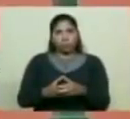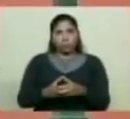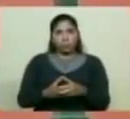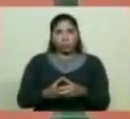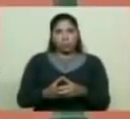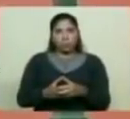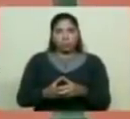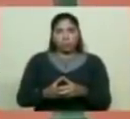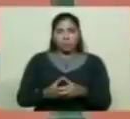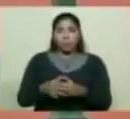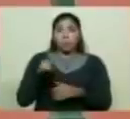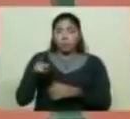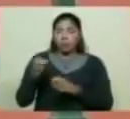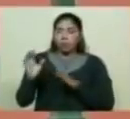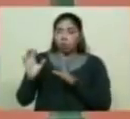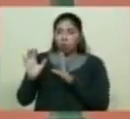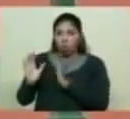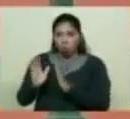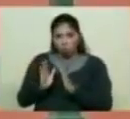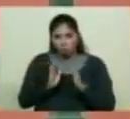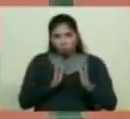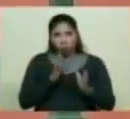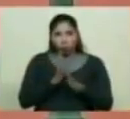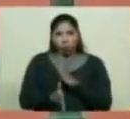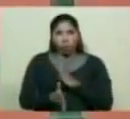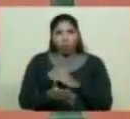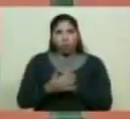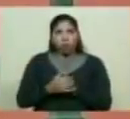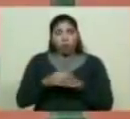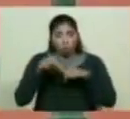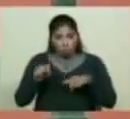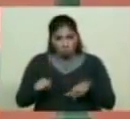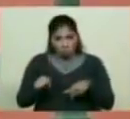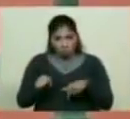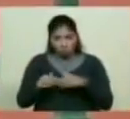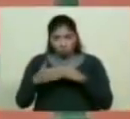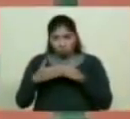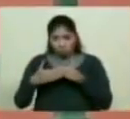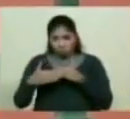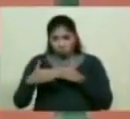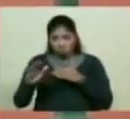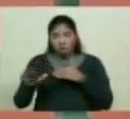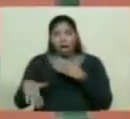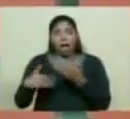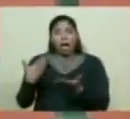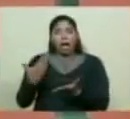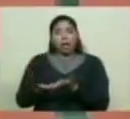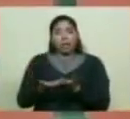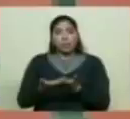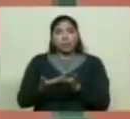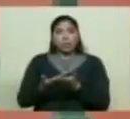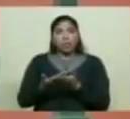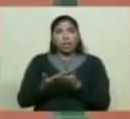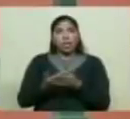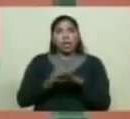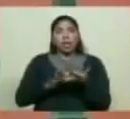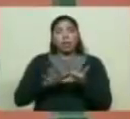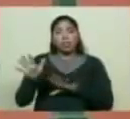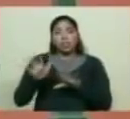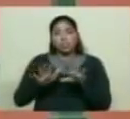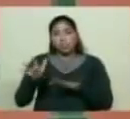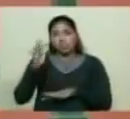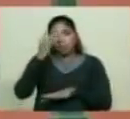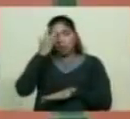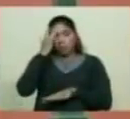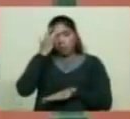organizara a los actos conmemorativos desde el día de hoy hasta el 15 de febrero del